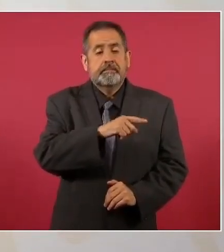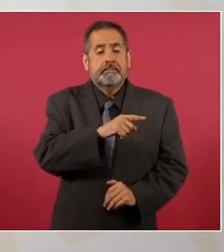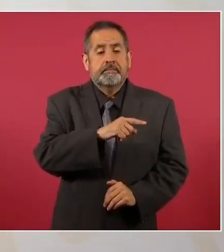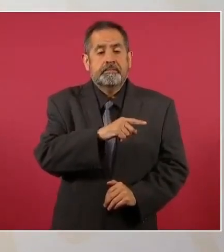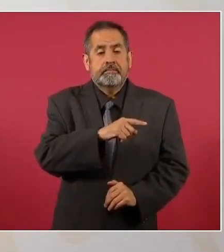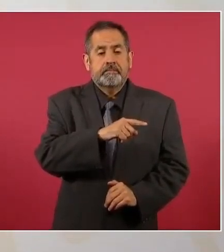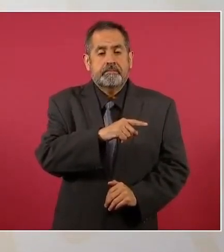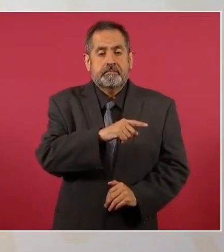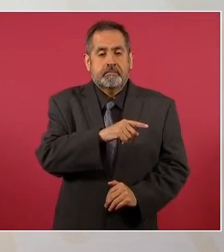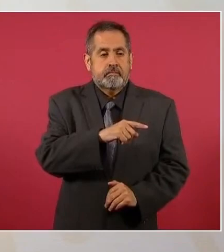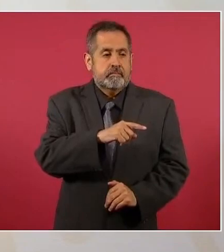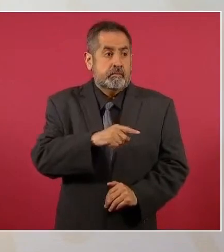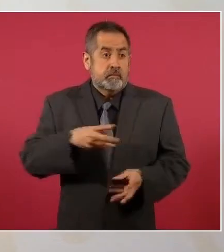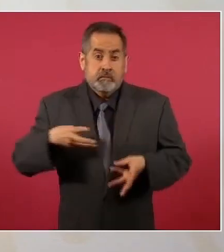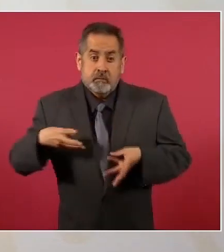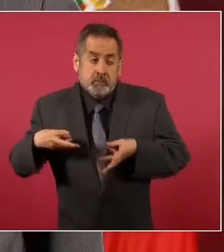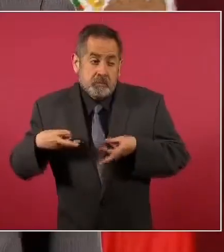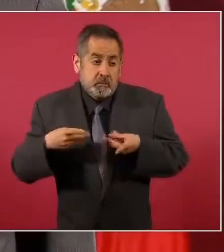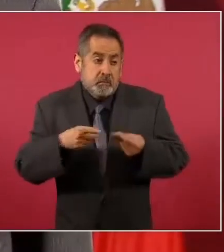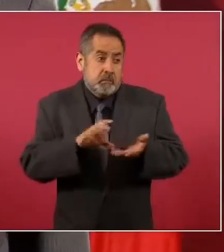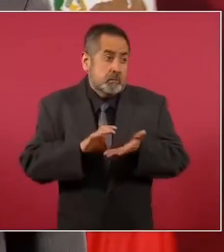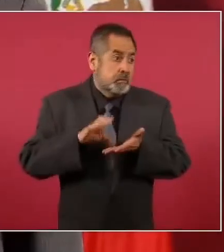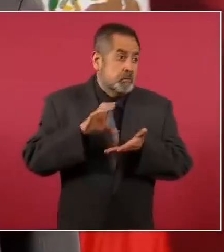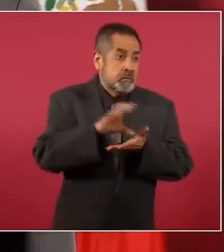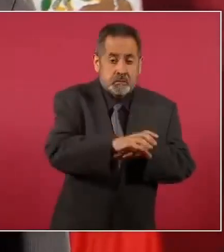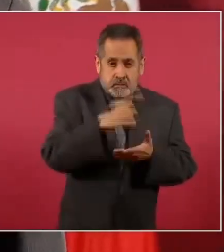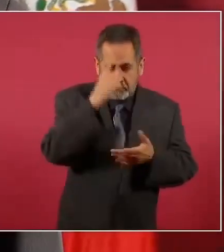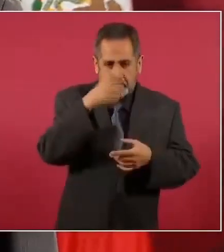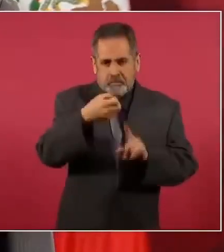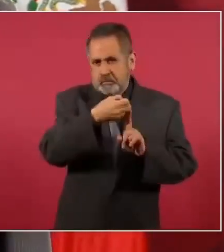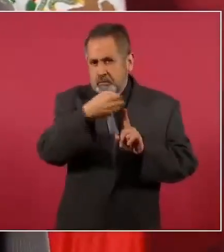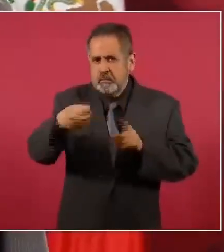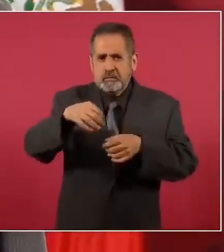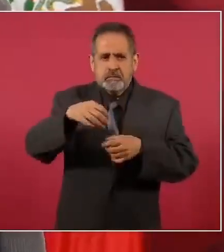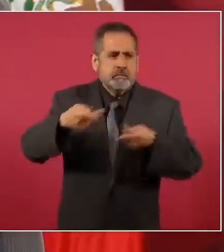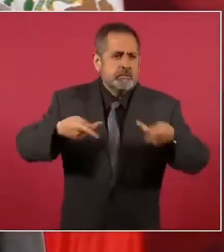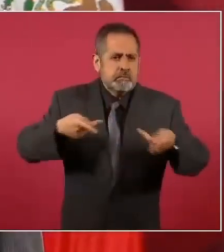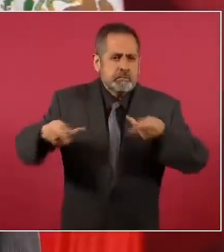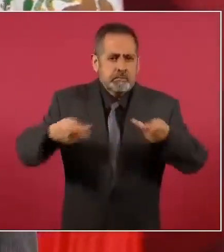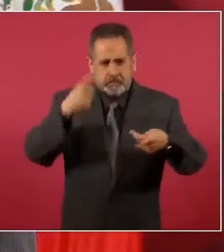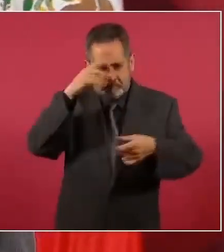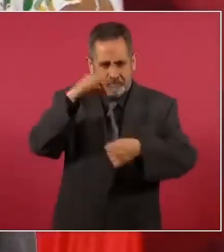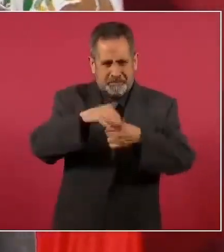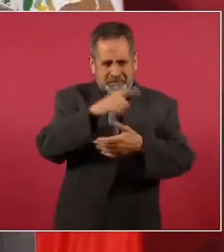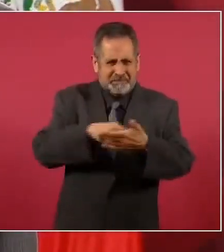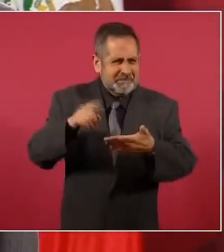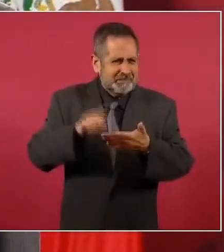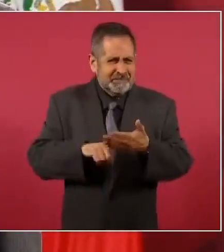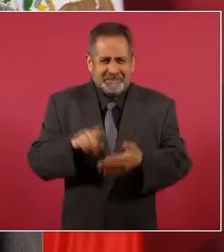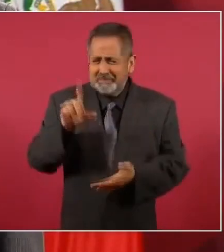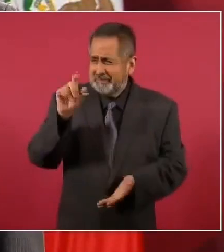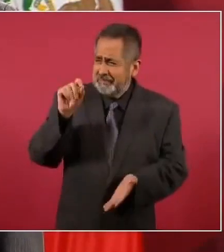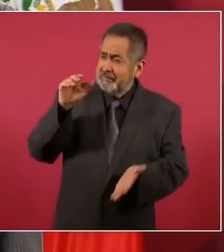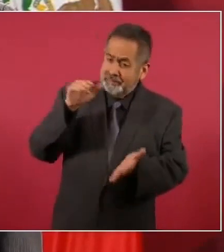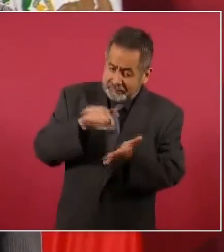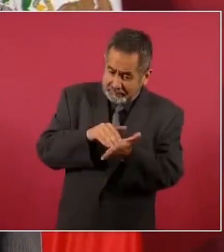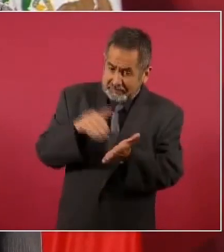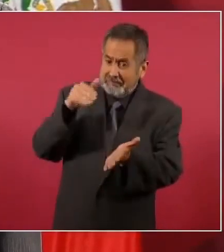no debe de costar tanto organizar las elecciones. ¿Por qué 20 mil millones de